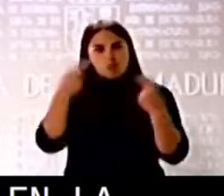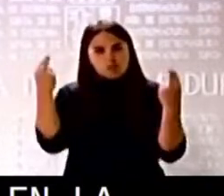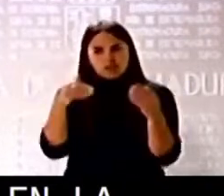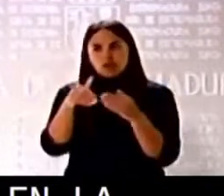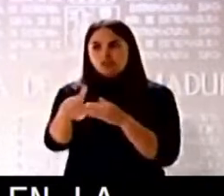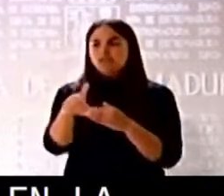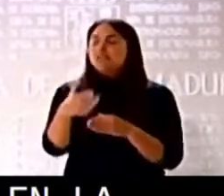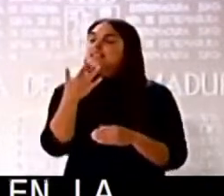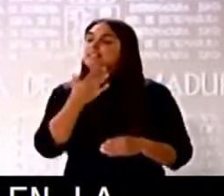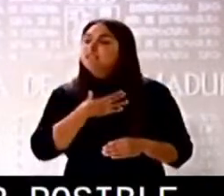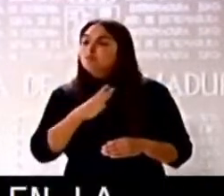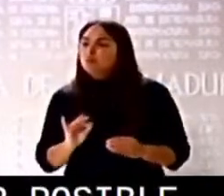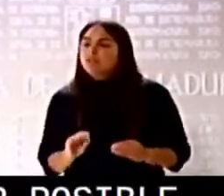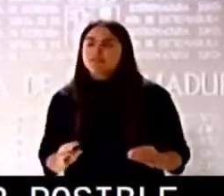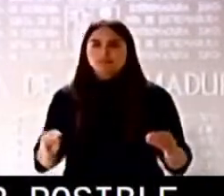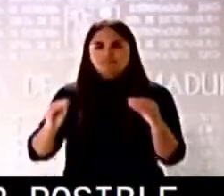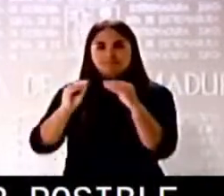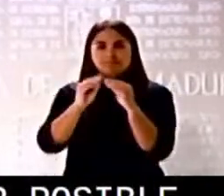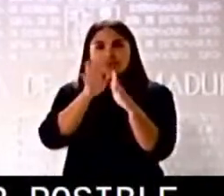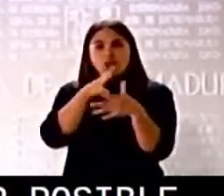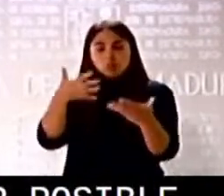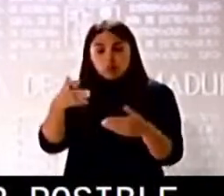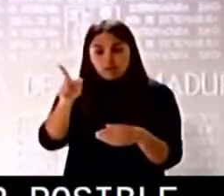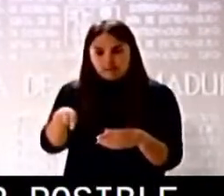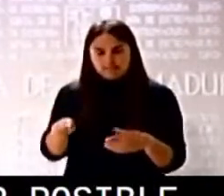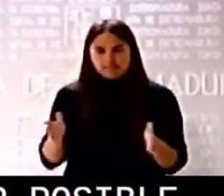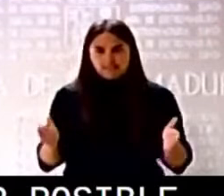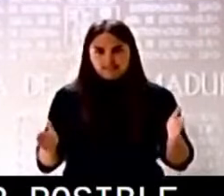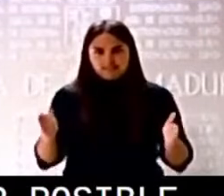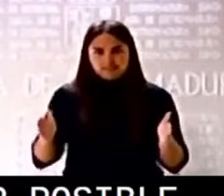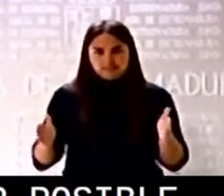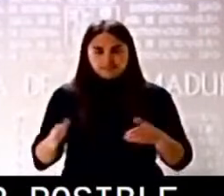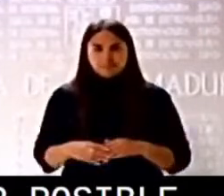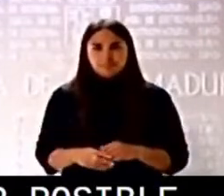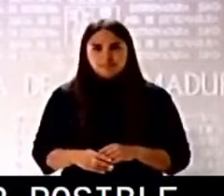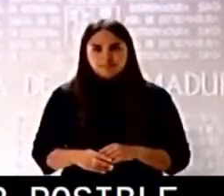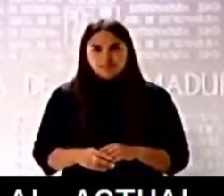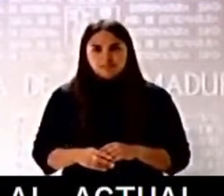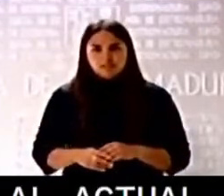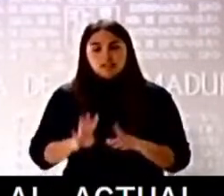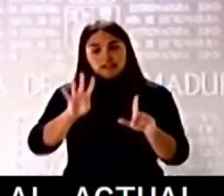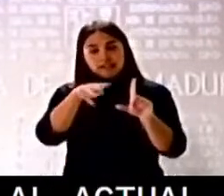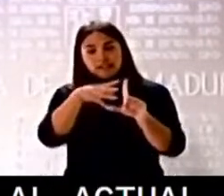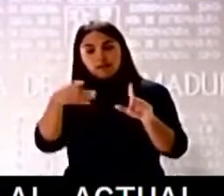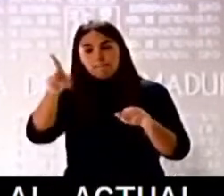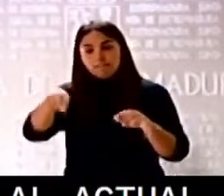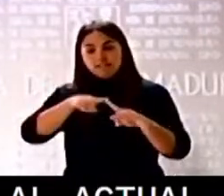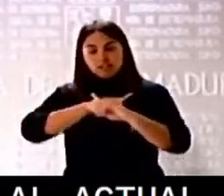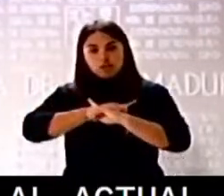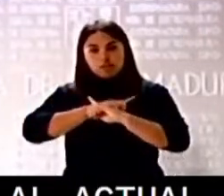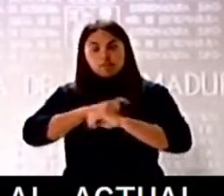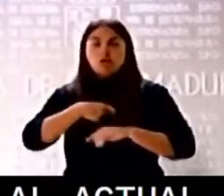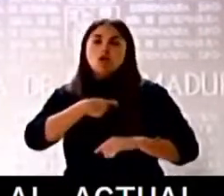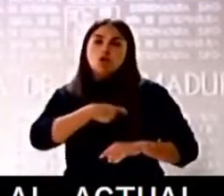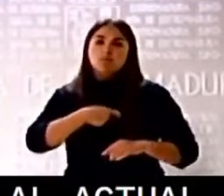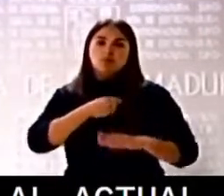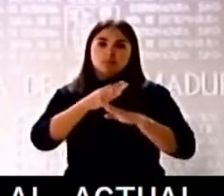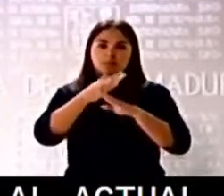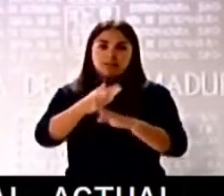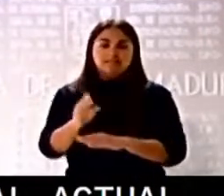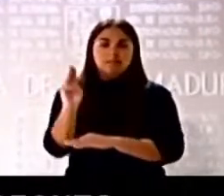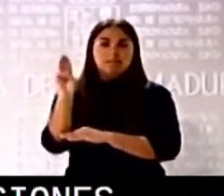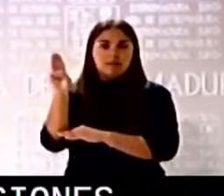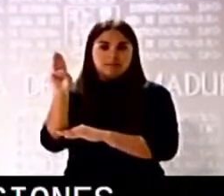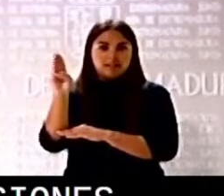ser posible correspondiente al actual mes en curso, al actual calendario del mes de noviembre de comisiones permanentes